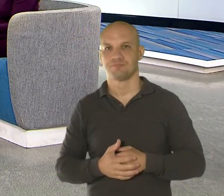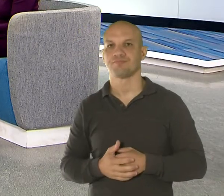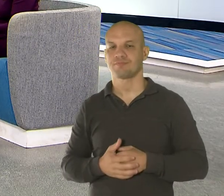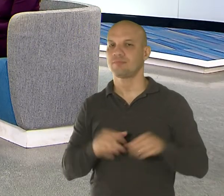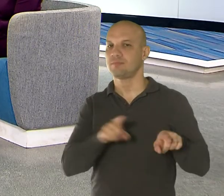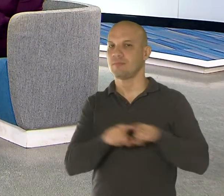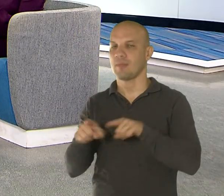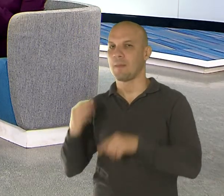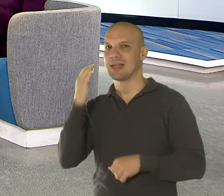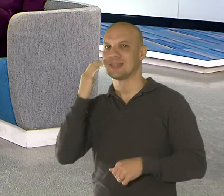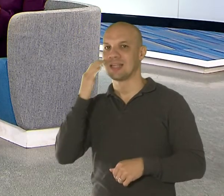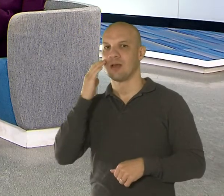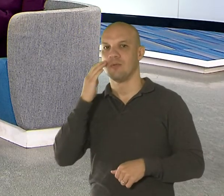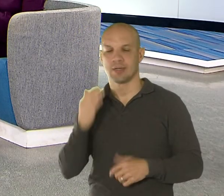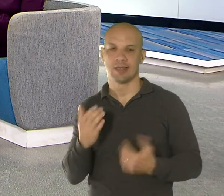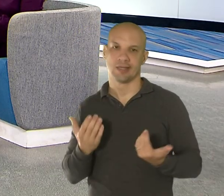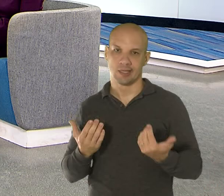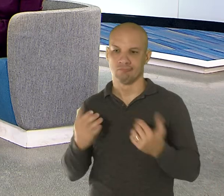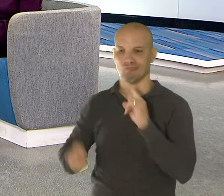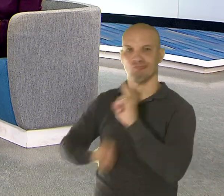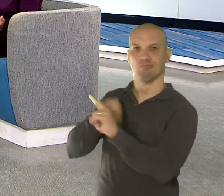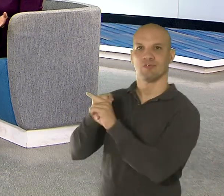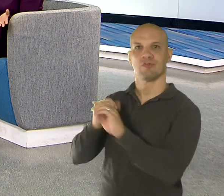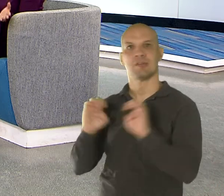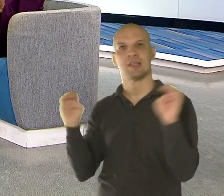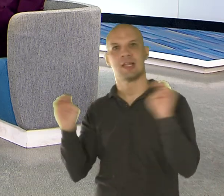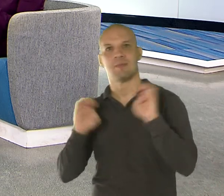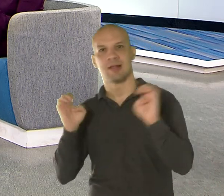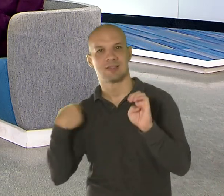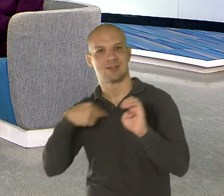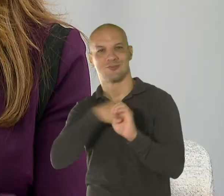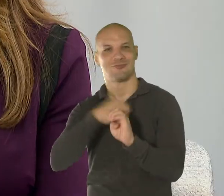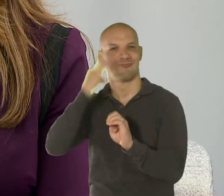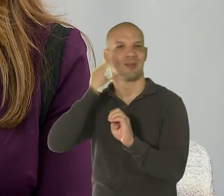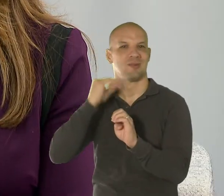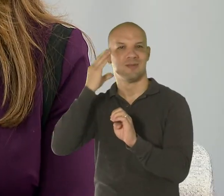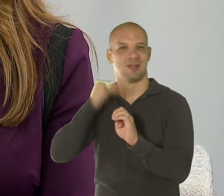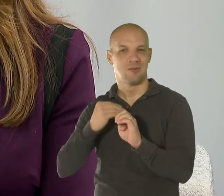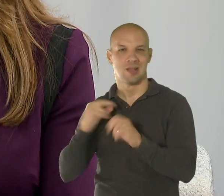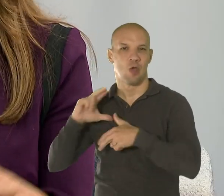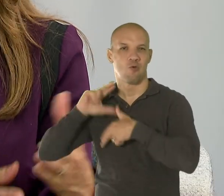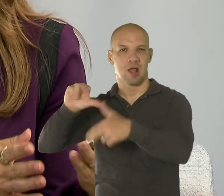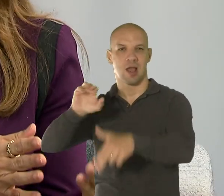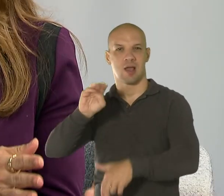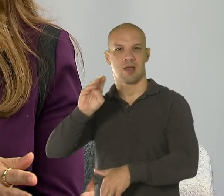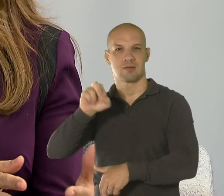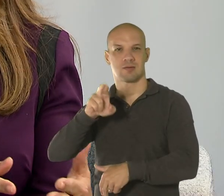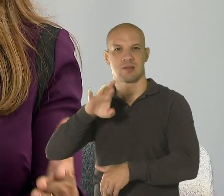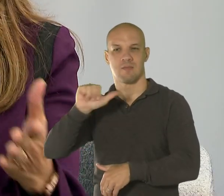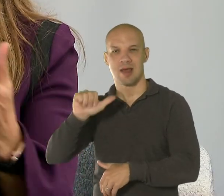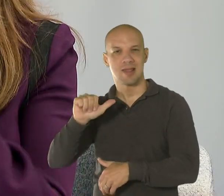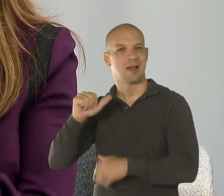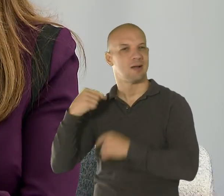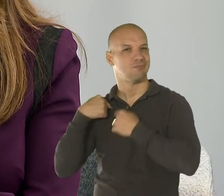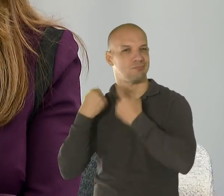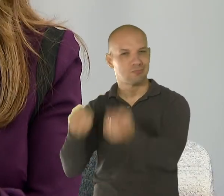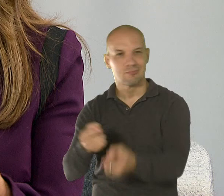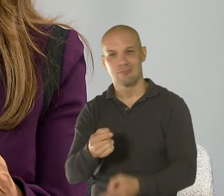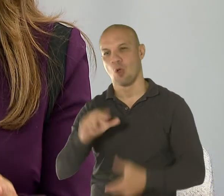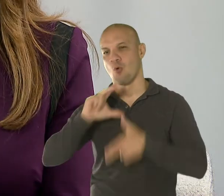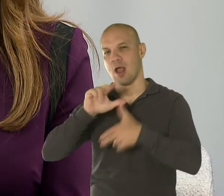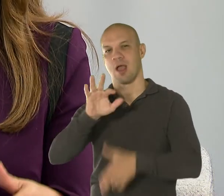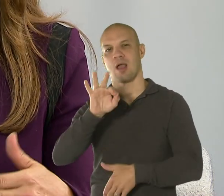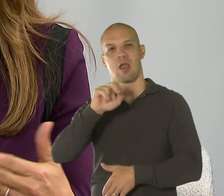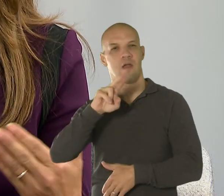sabemos que todas estas emergencias y estas catástrofes que hemos vivido desde el huracán María para acá, tan reciente como Fiona, las lluvias,